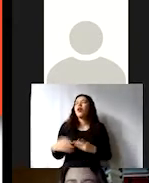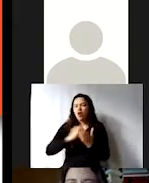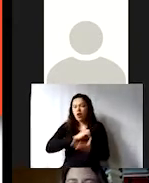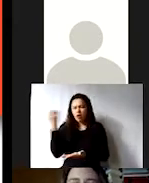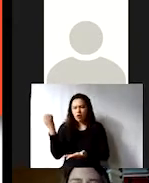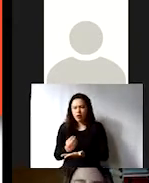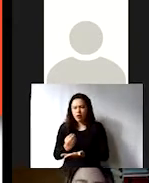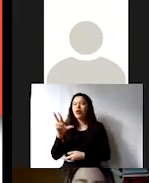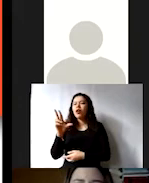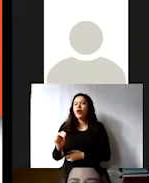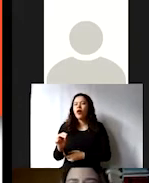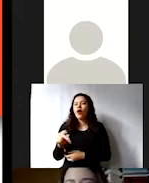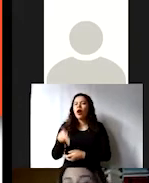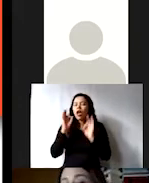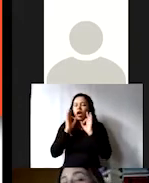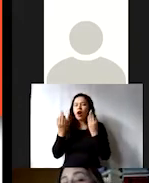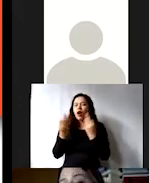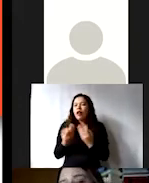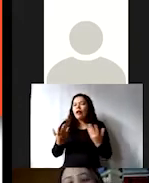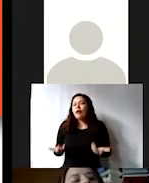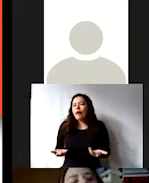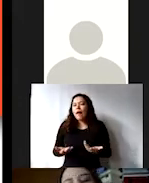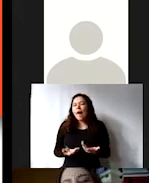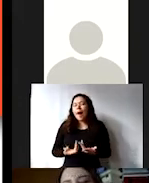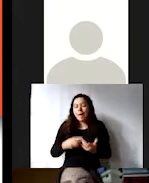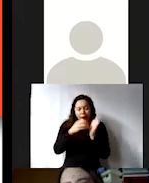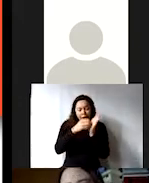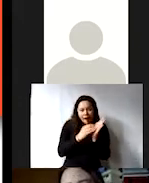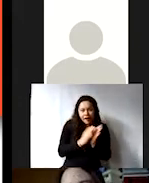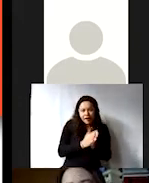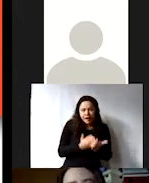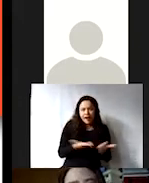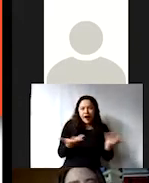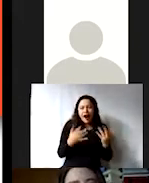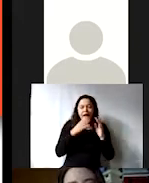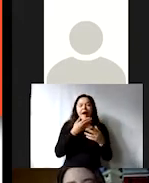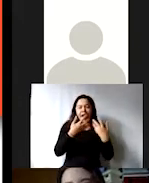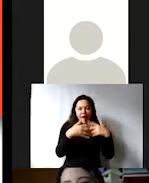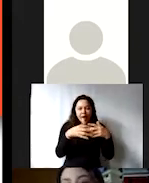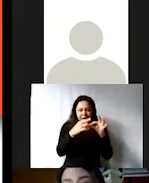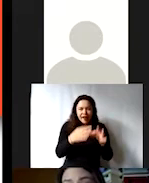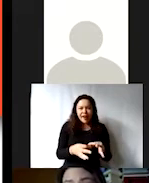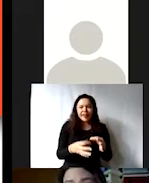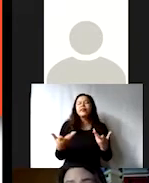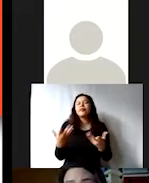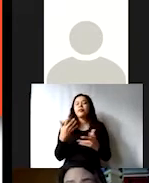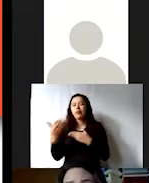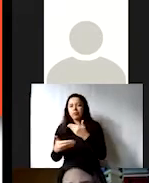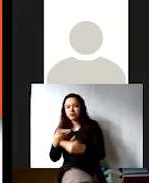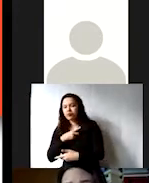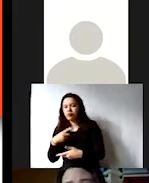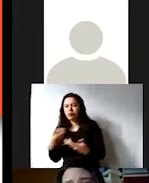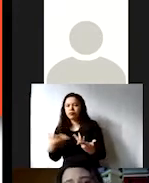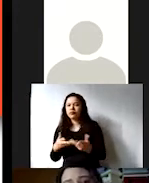pero de manera pues que para que funcione la agenda deberían de llevarse a cabo. Obviamente son procesos de